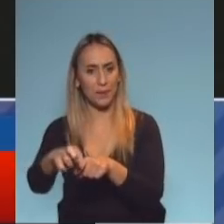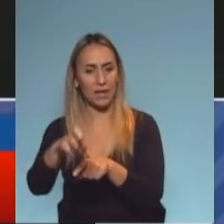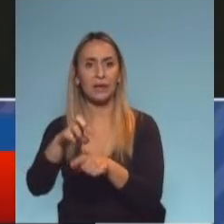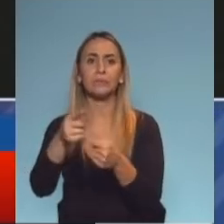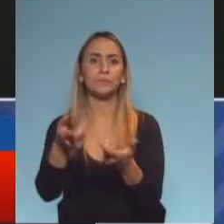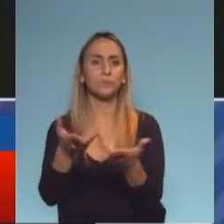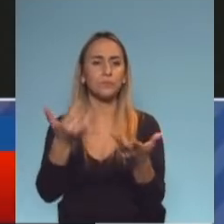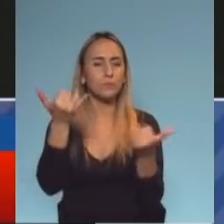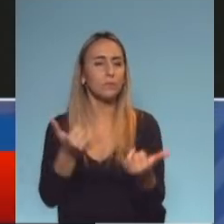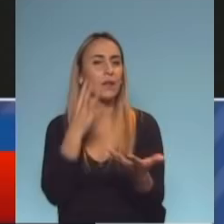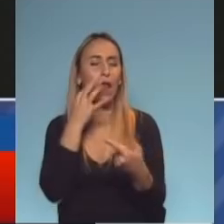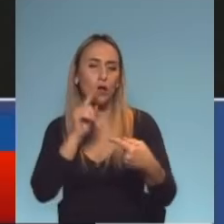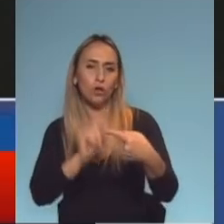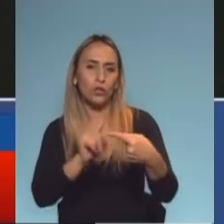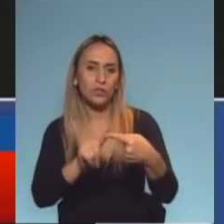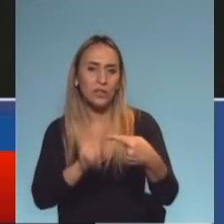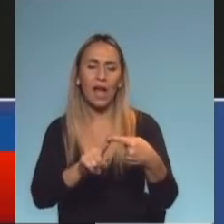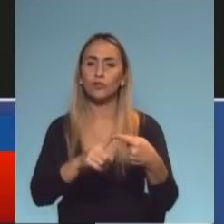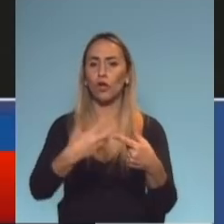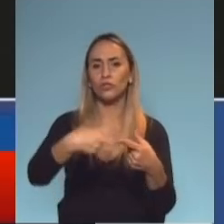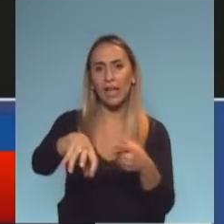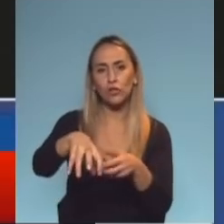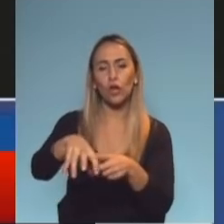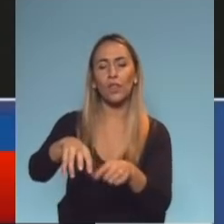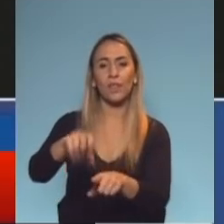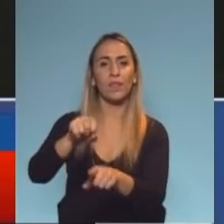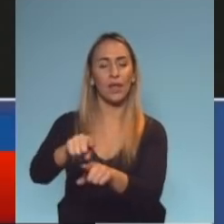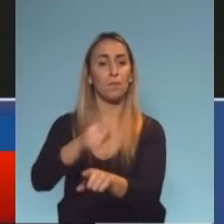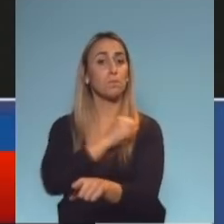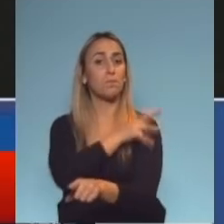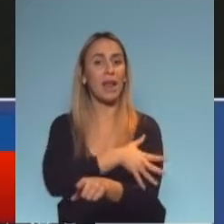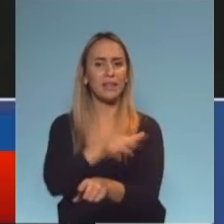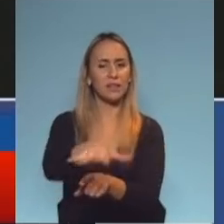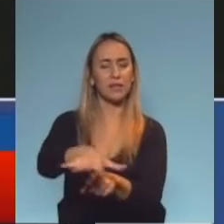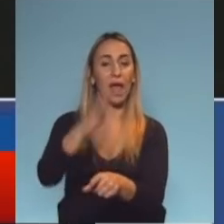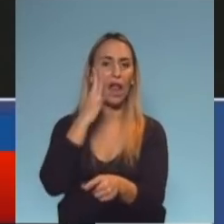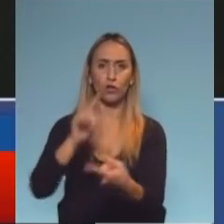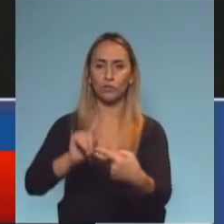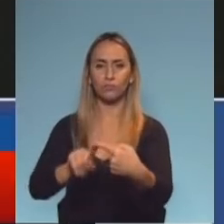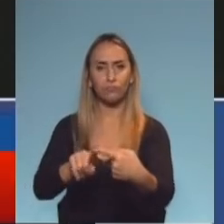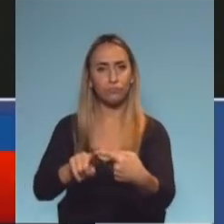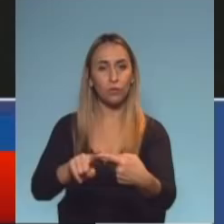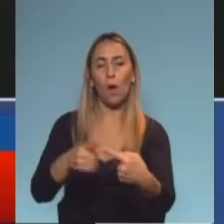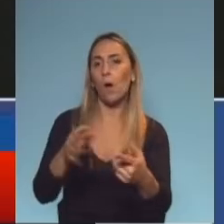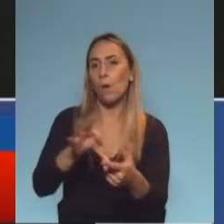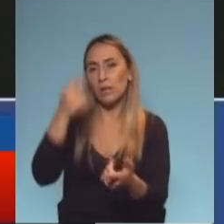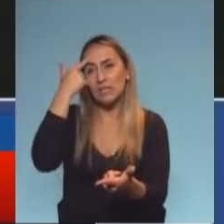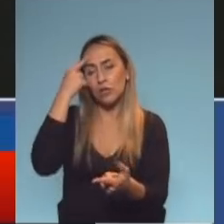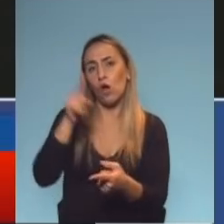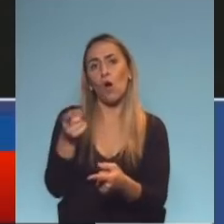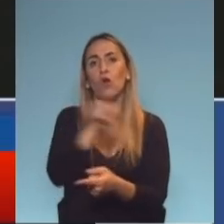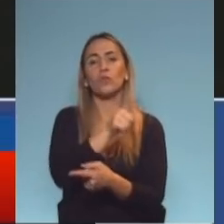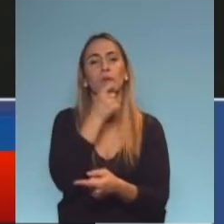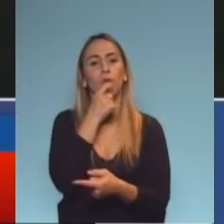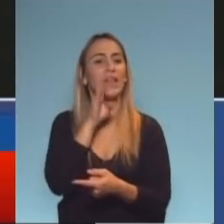de comunicación, de intercambio con algún sector de Palestina? ¿O están, no sé, pensando en algún mediador? Puede ser